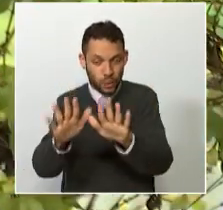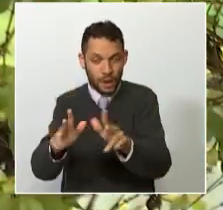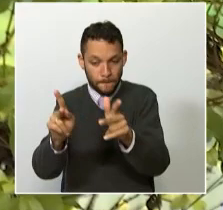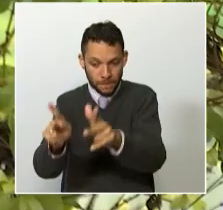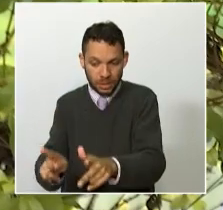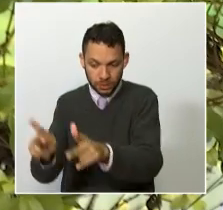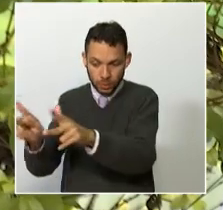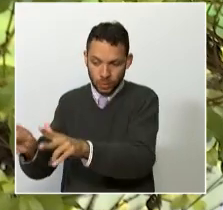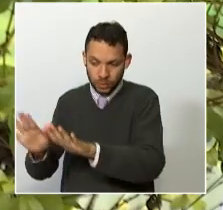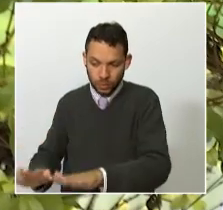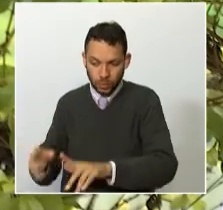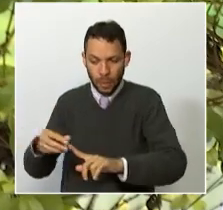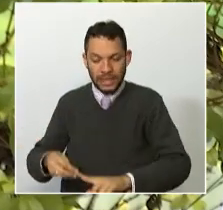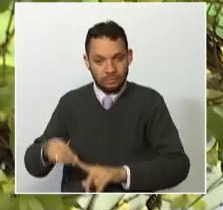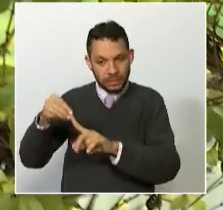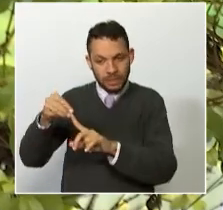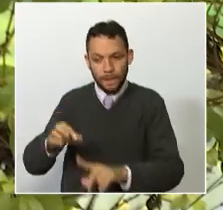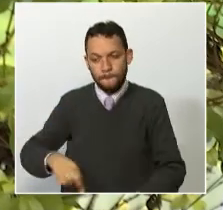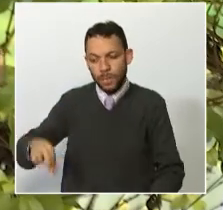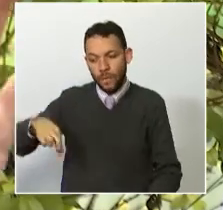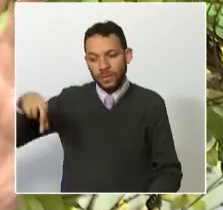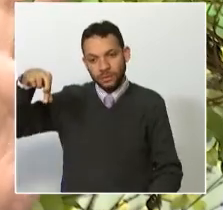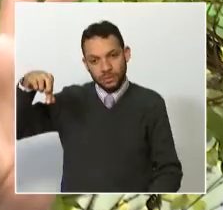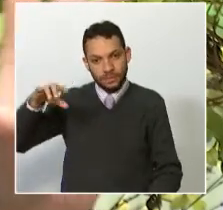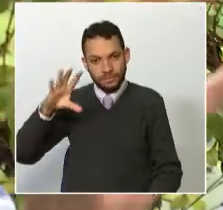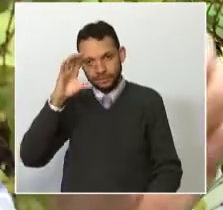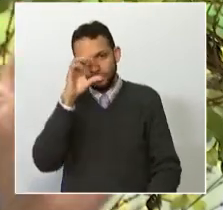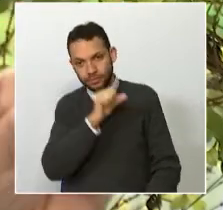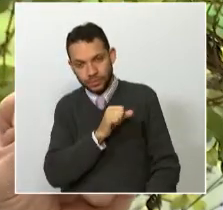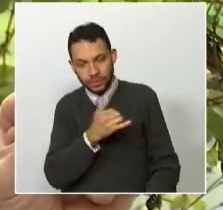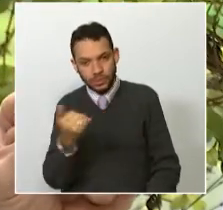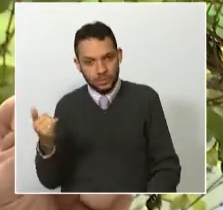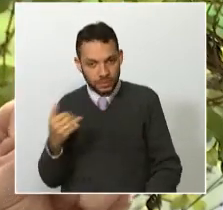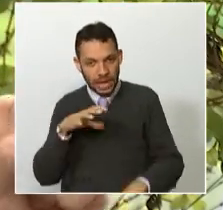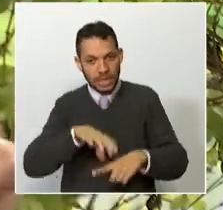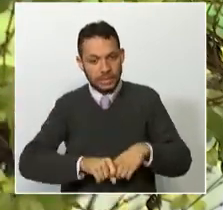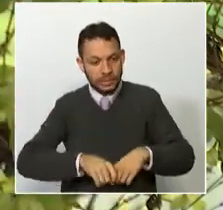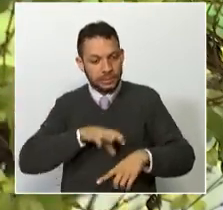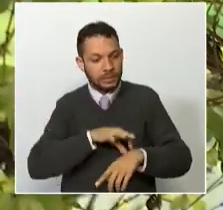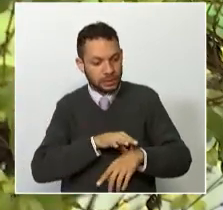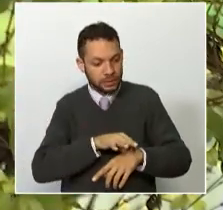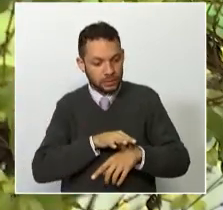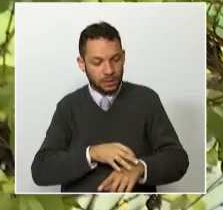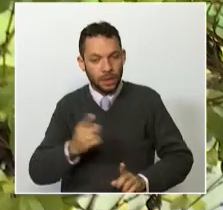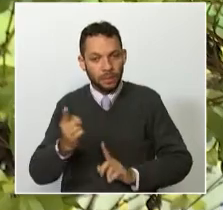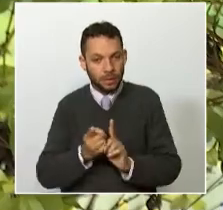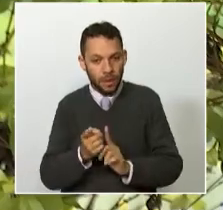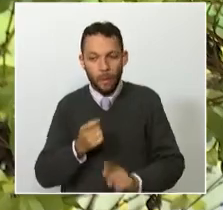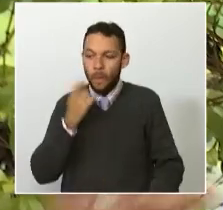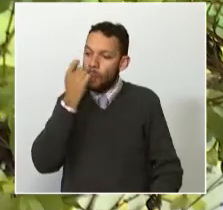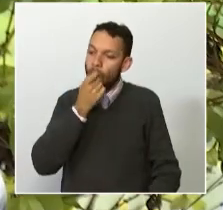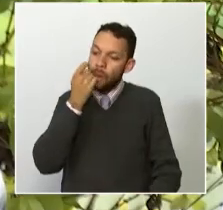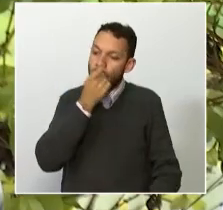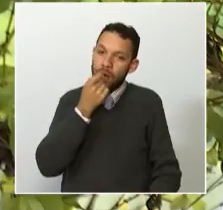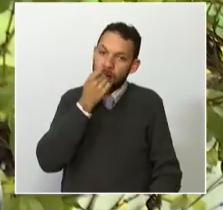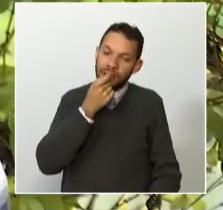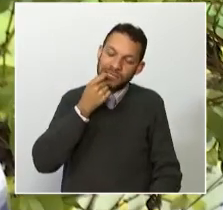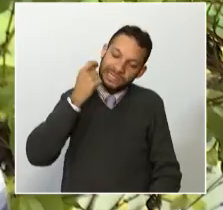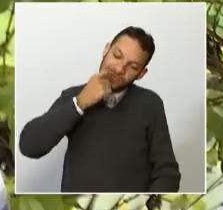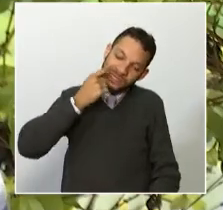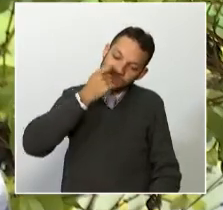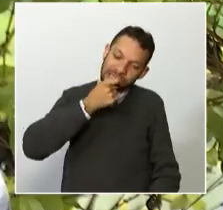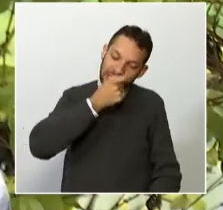profesionales y van a ver cómo lo que es una consulta médica pasa por odontología, pasa